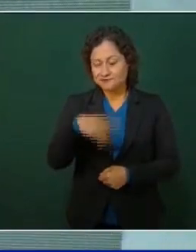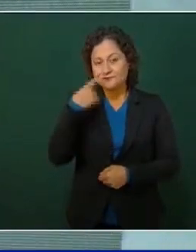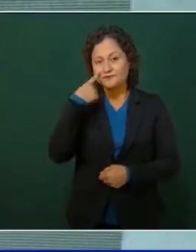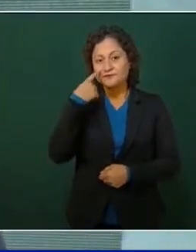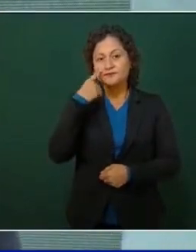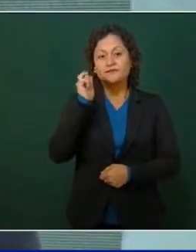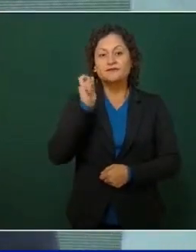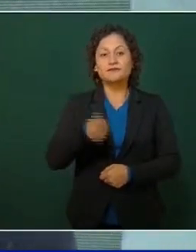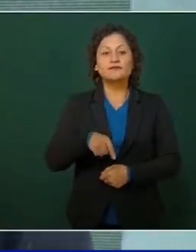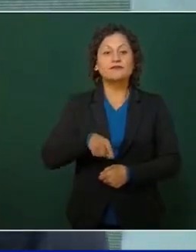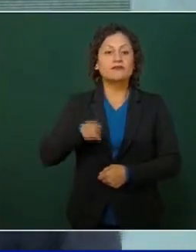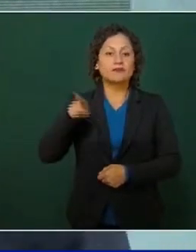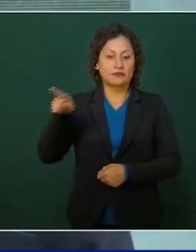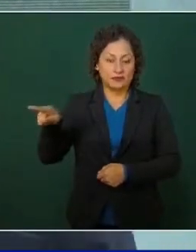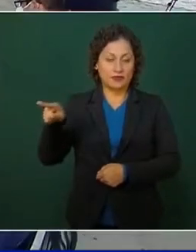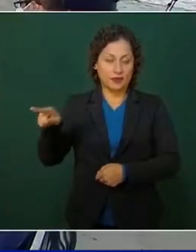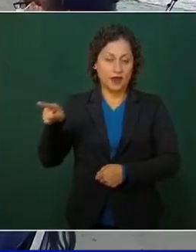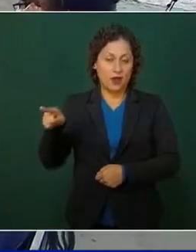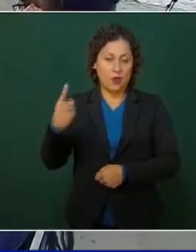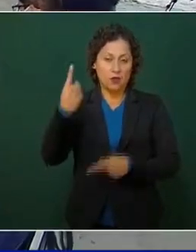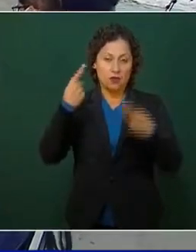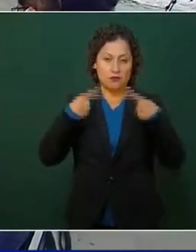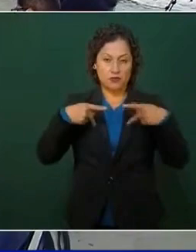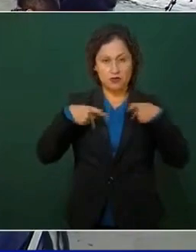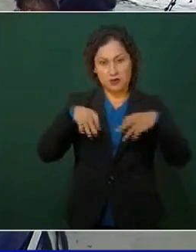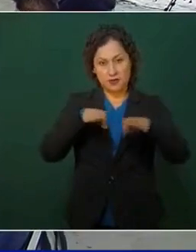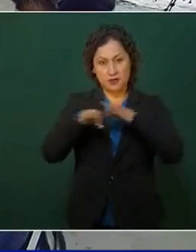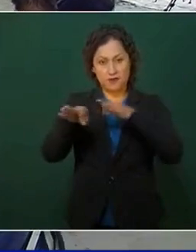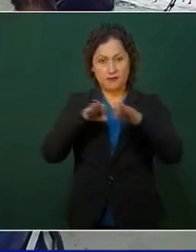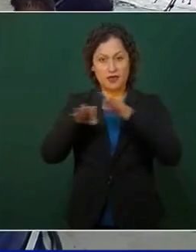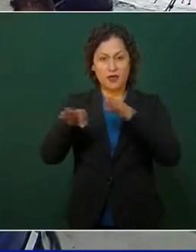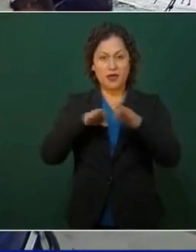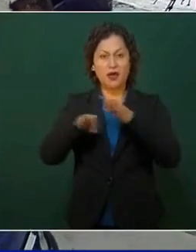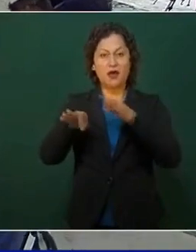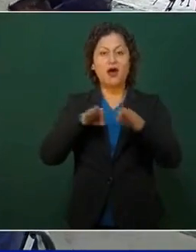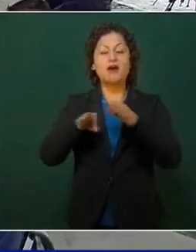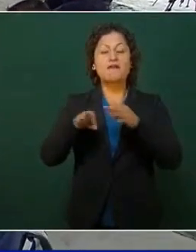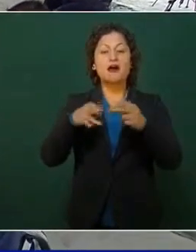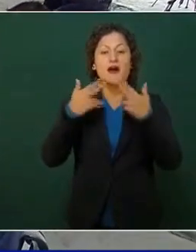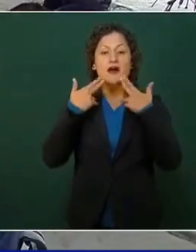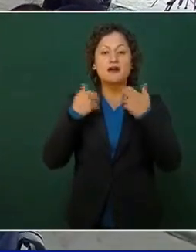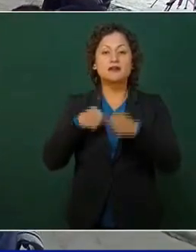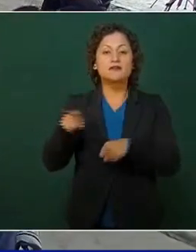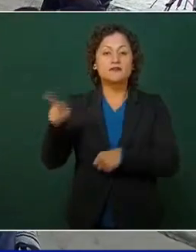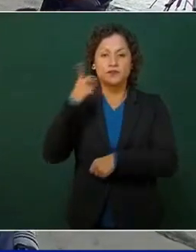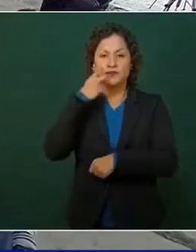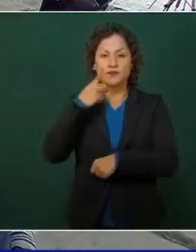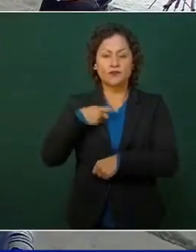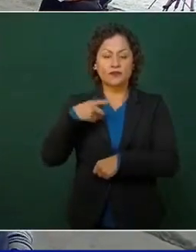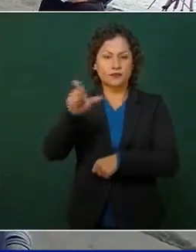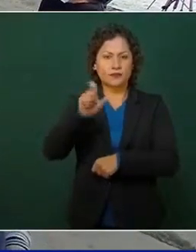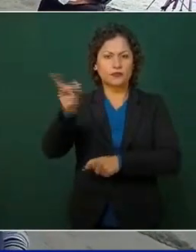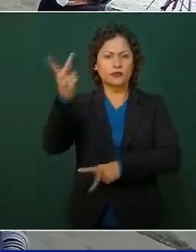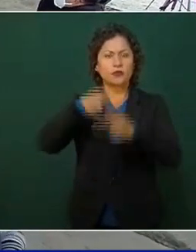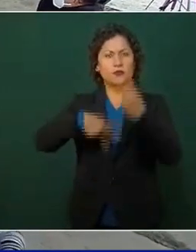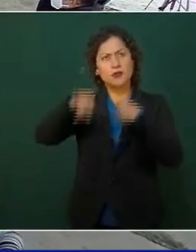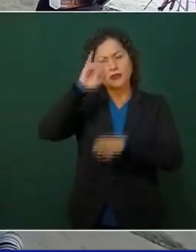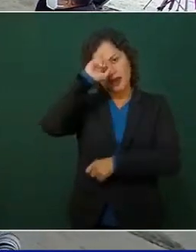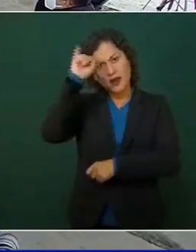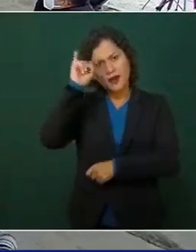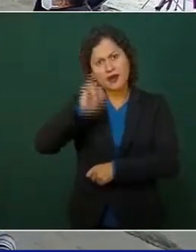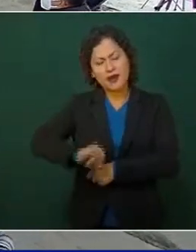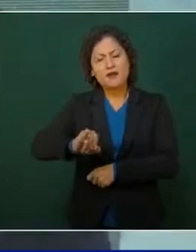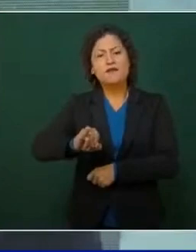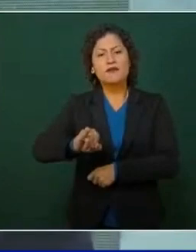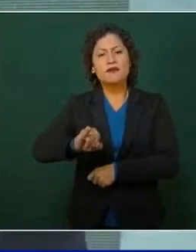técnico que trabajaba en Hacienda que cuando venían los del Fondo Monetario Internacional, los jefes, ¿no?,